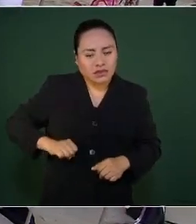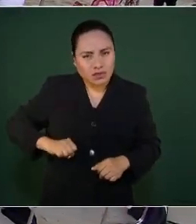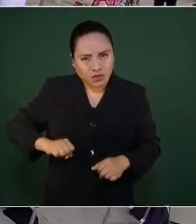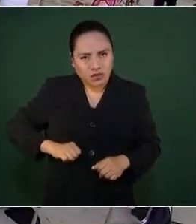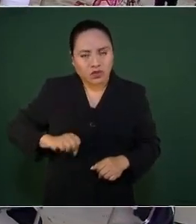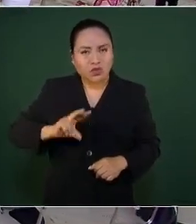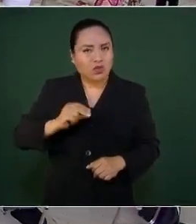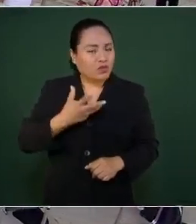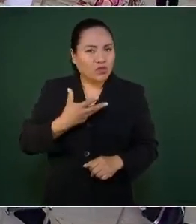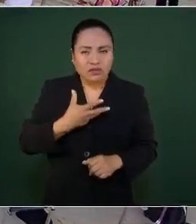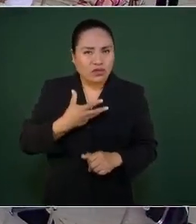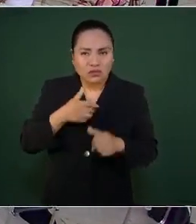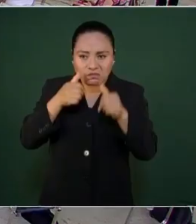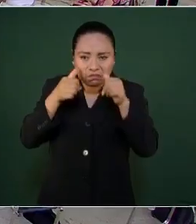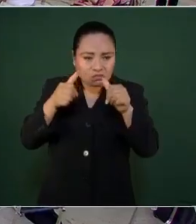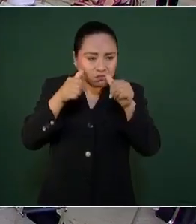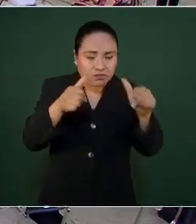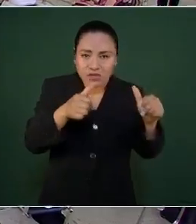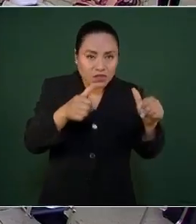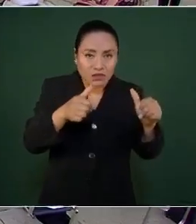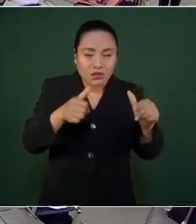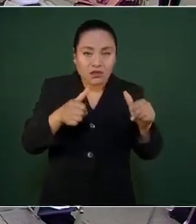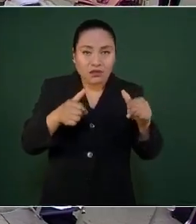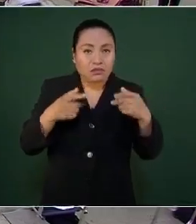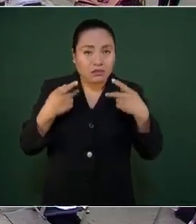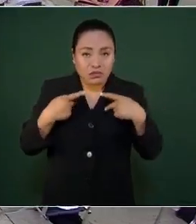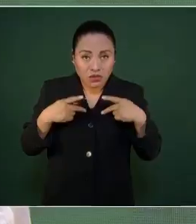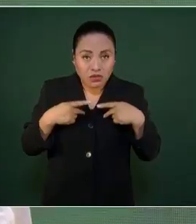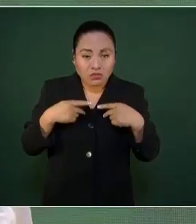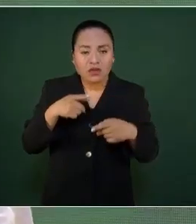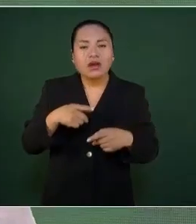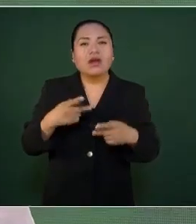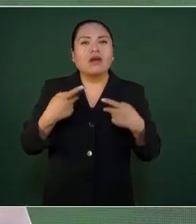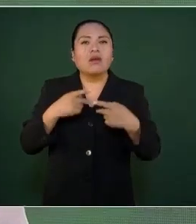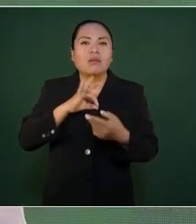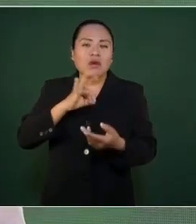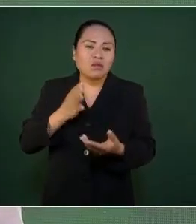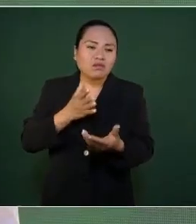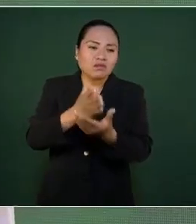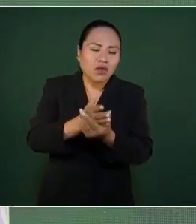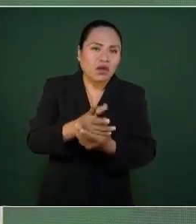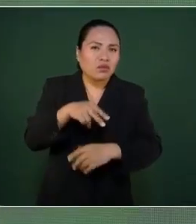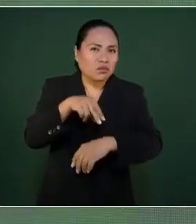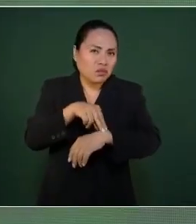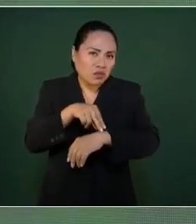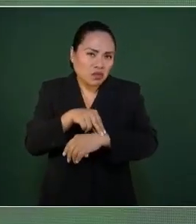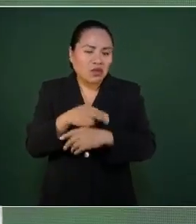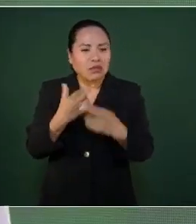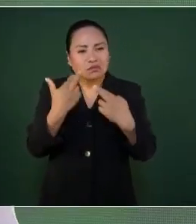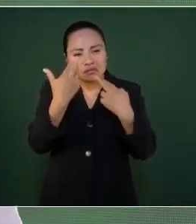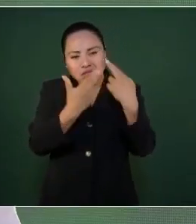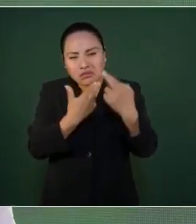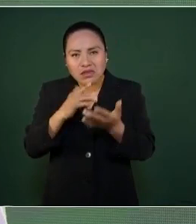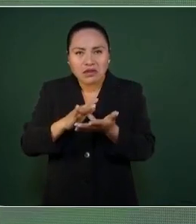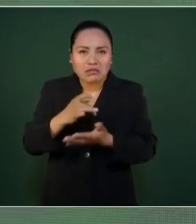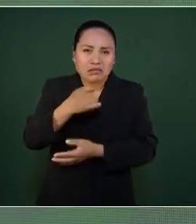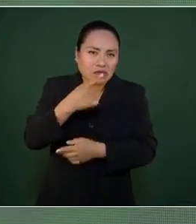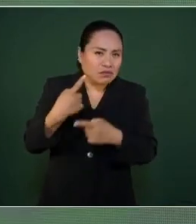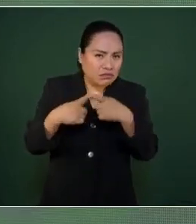son derechohabientes del seguro, del ISSSTE, puedan